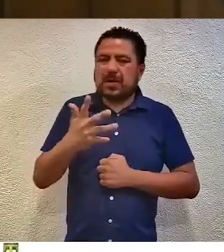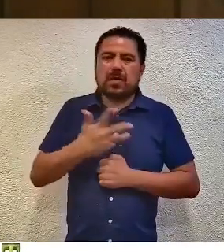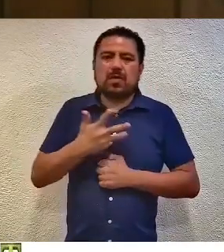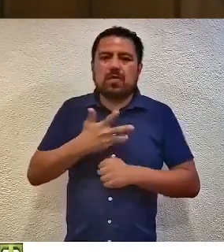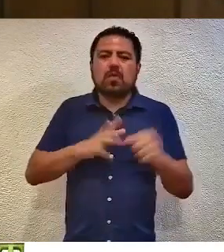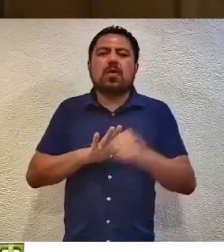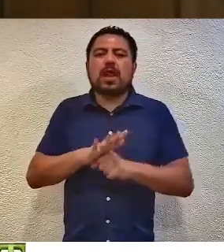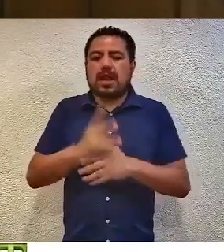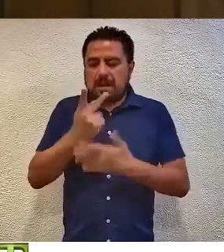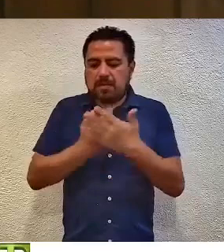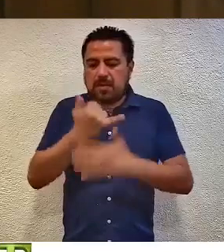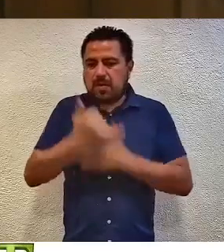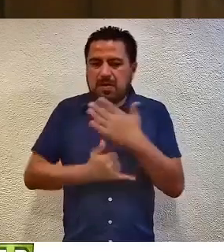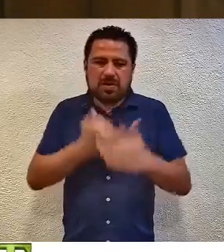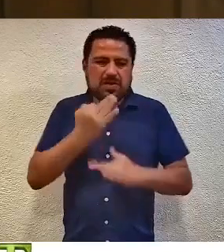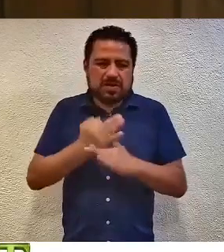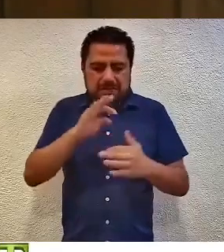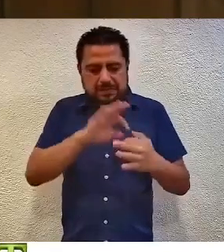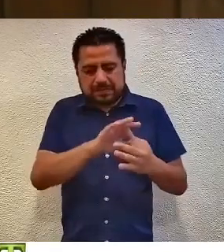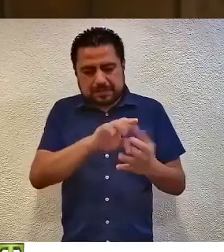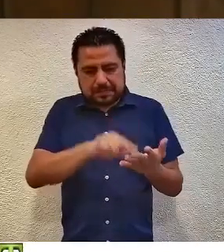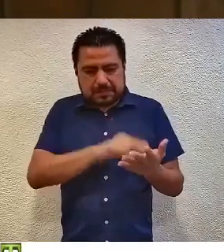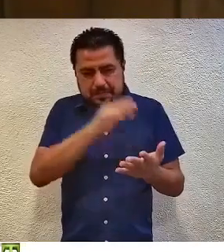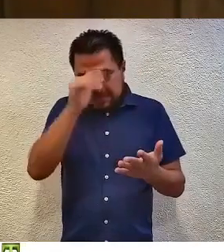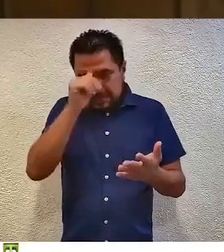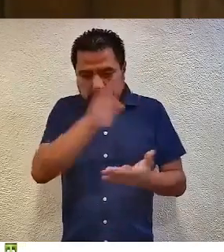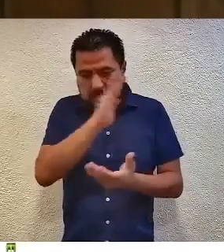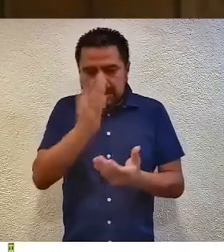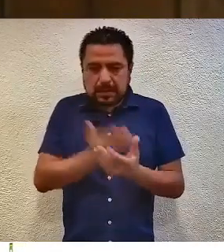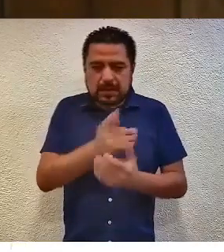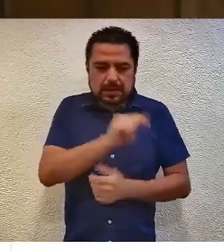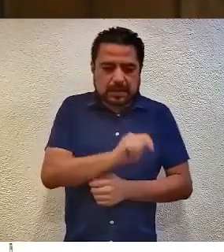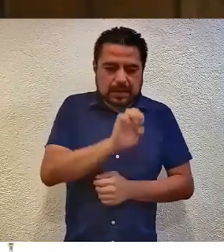el proyecto de laudo convenio relativo al expediente